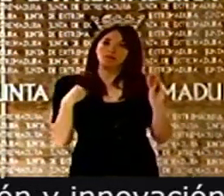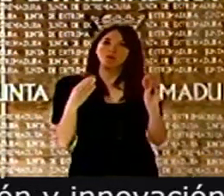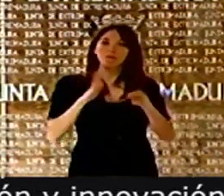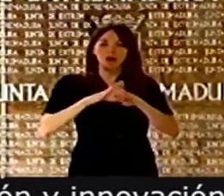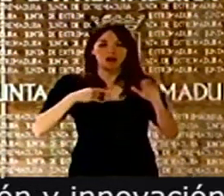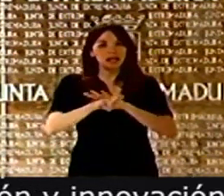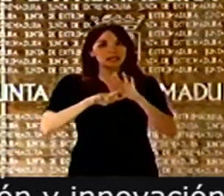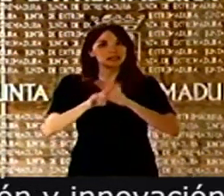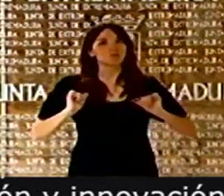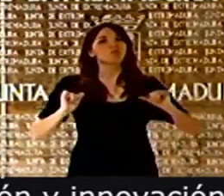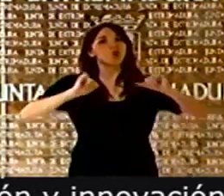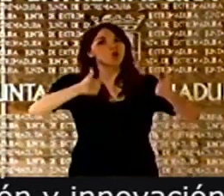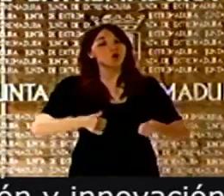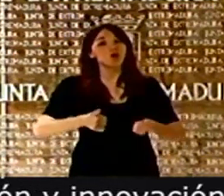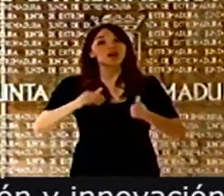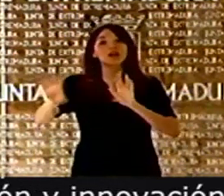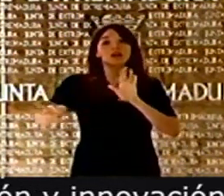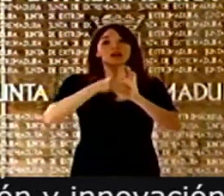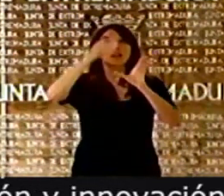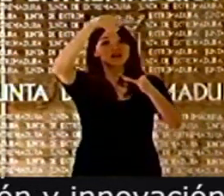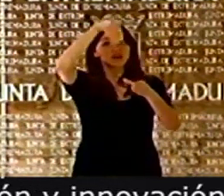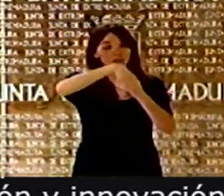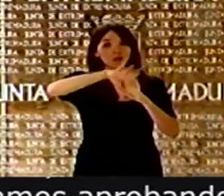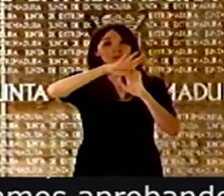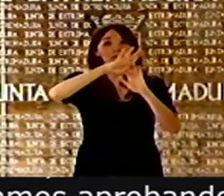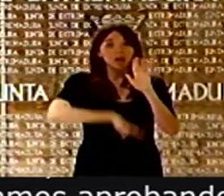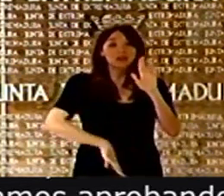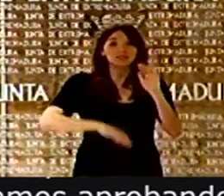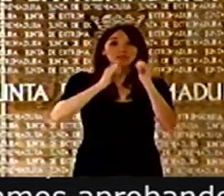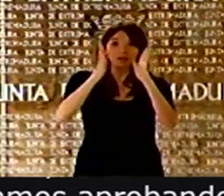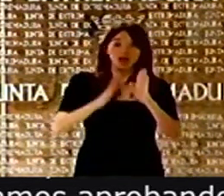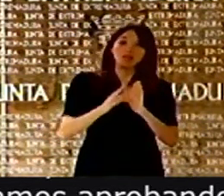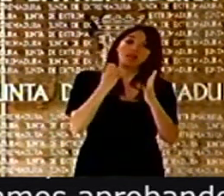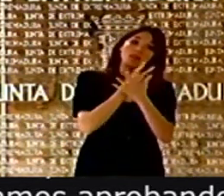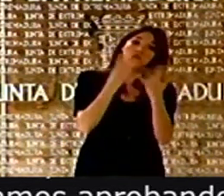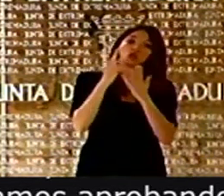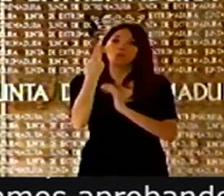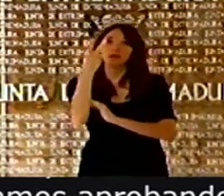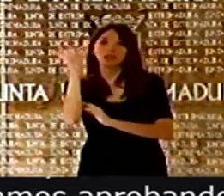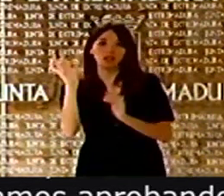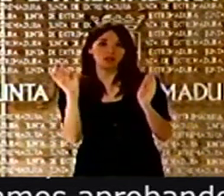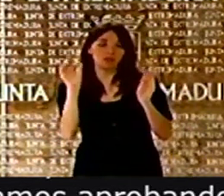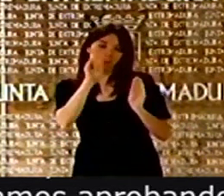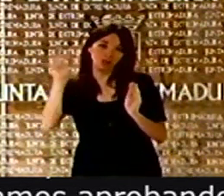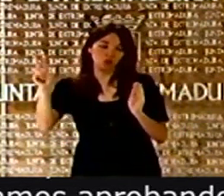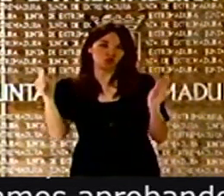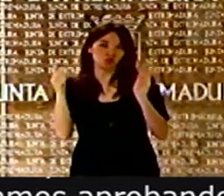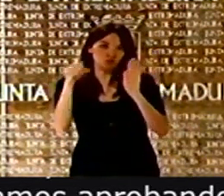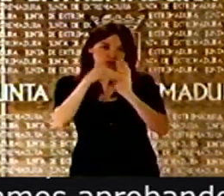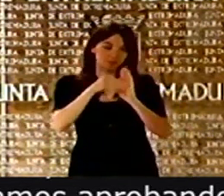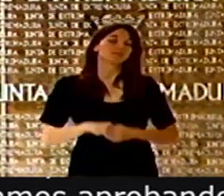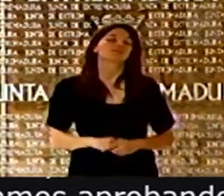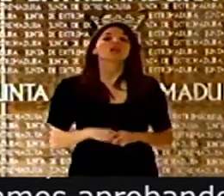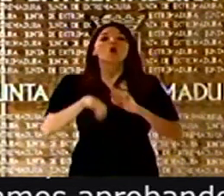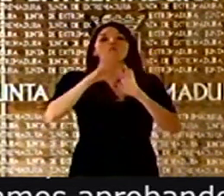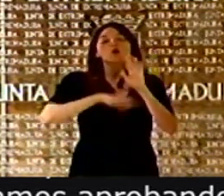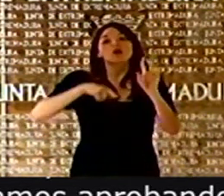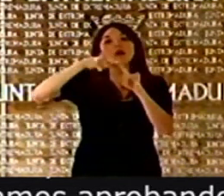hoy y que forma parte del Plan Estatal de Vivienda 18-22. El programa tiene por objeto la financiación de la